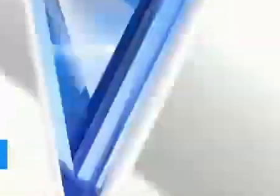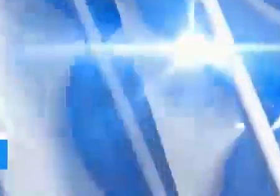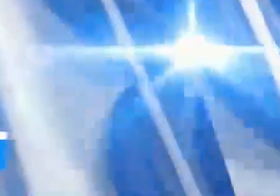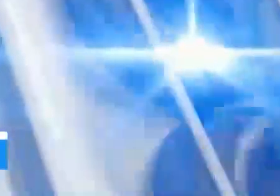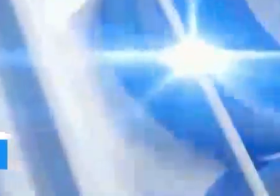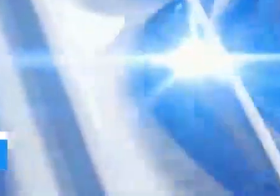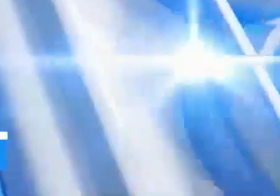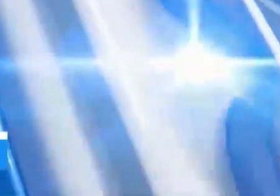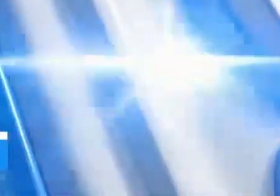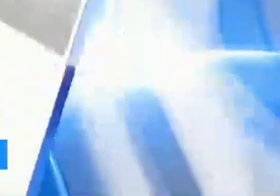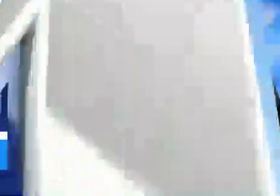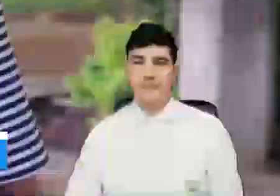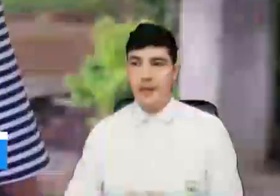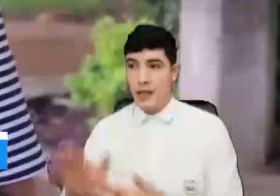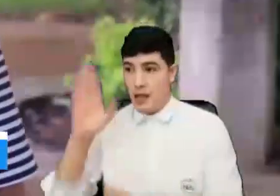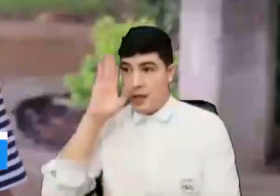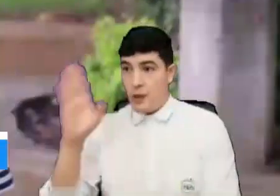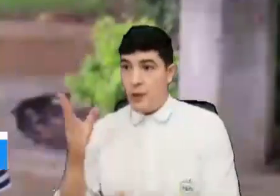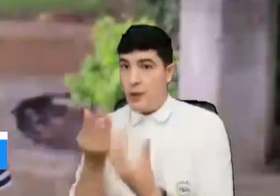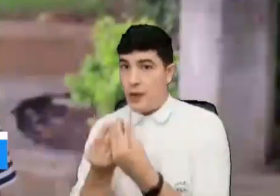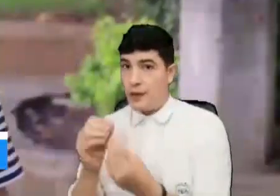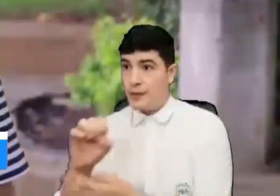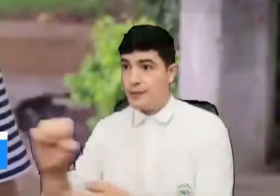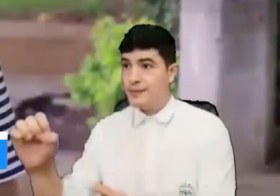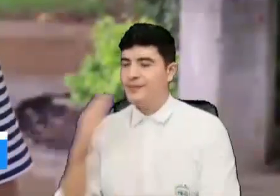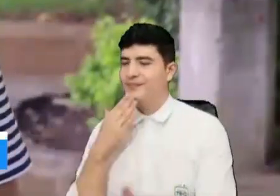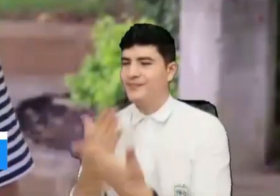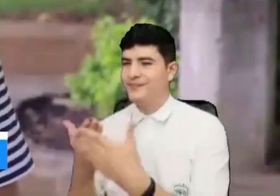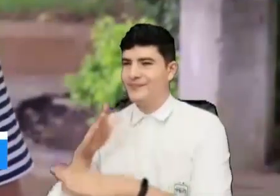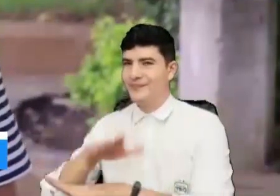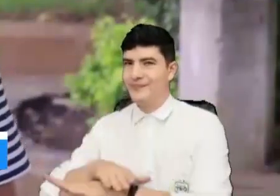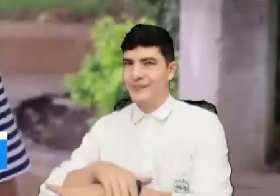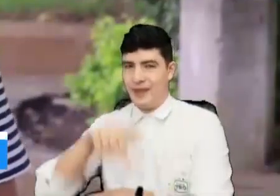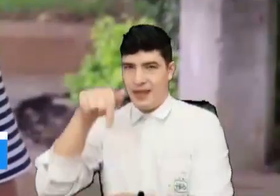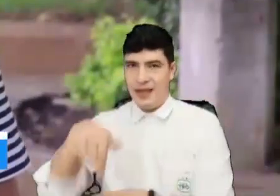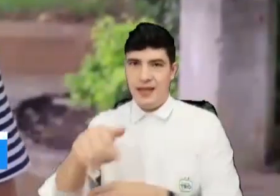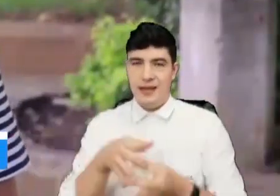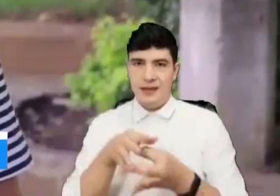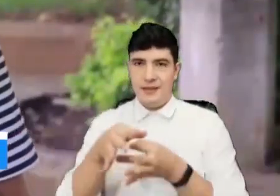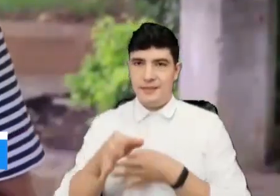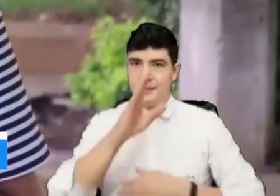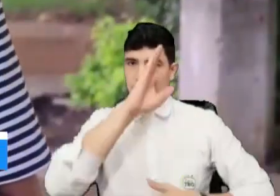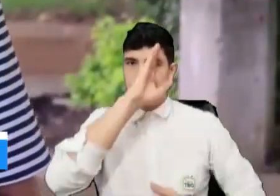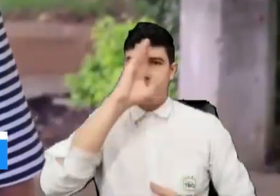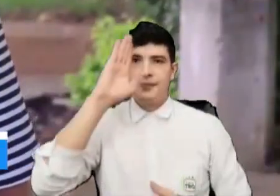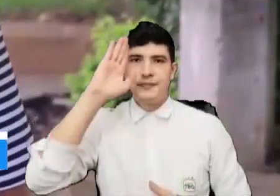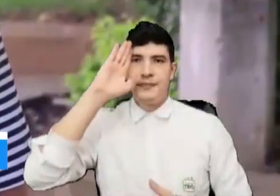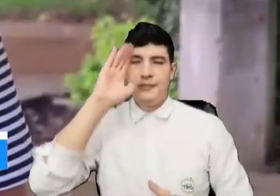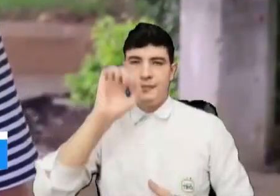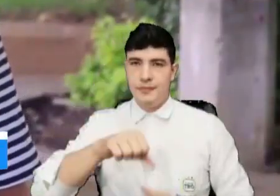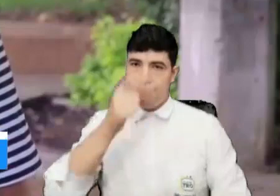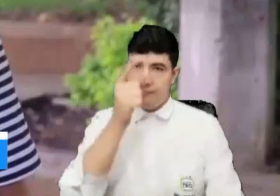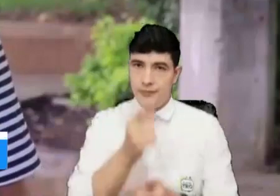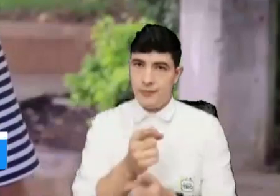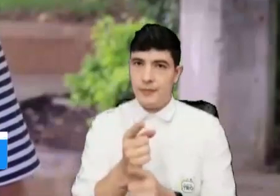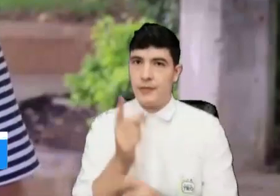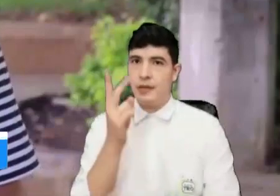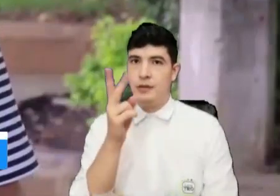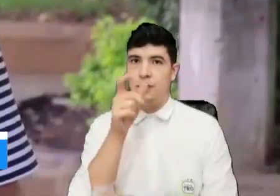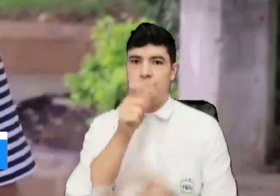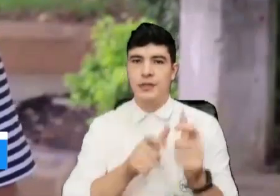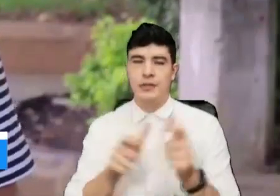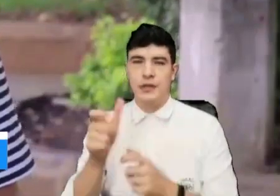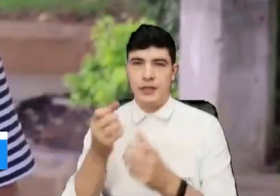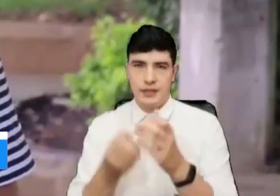Hola, ¿qué tal, compañeros? Pues desde el municipio de San Gil hay que reportar que hay 2 casos nuevos para COVID-19. Se trata